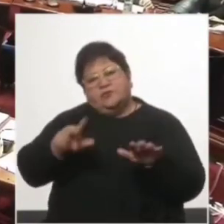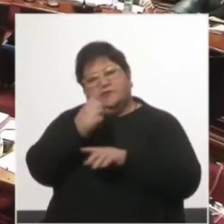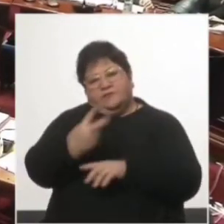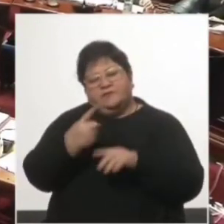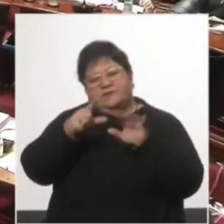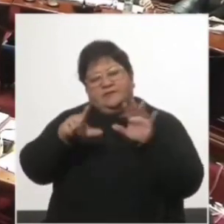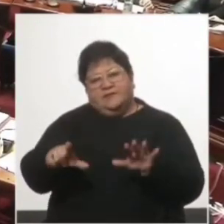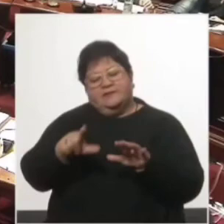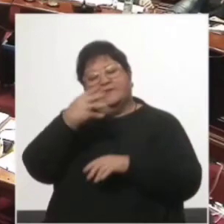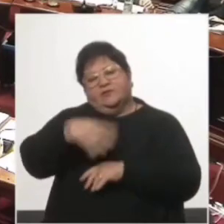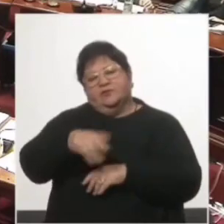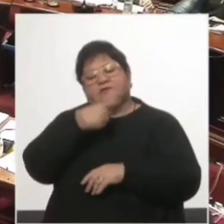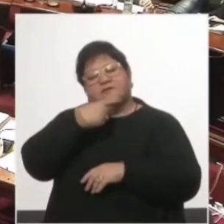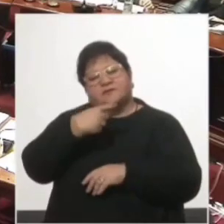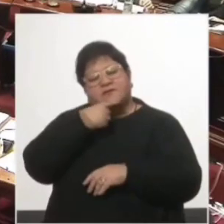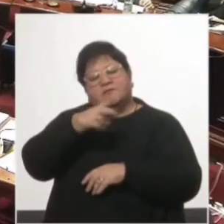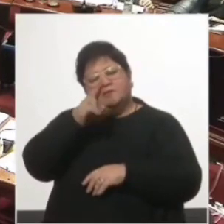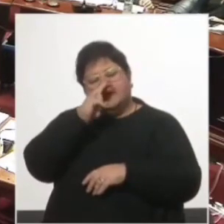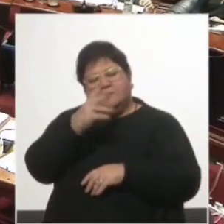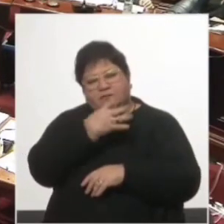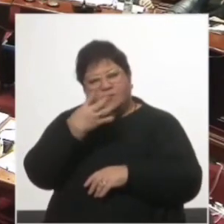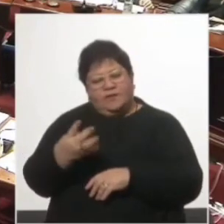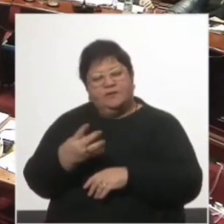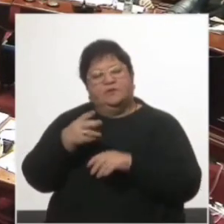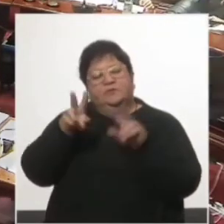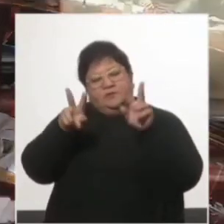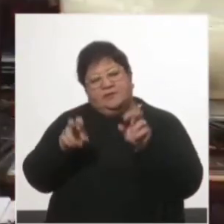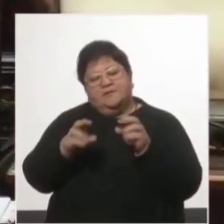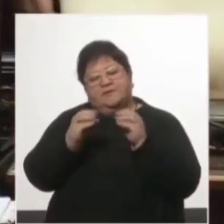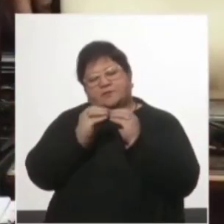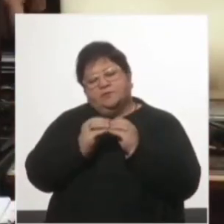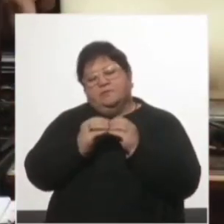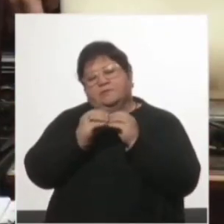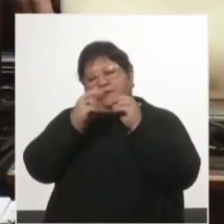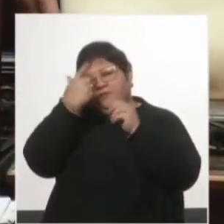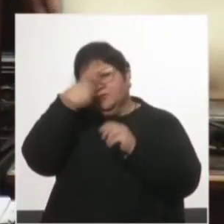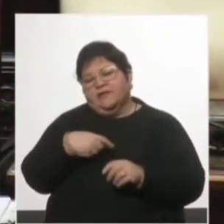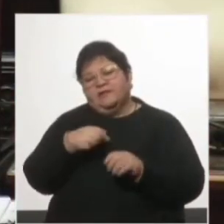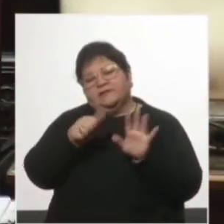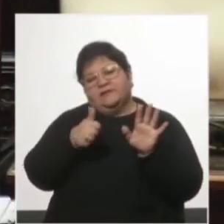17.827 de 14 de septiembre de 2004 por motivos personales por los días 6, 7